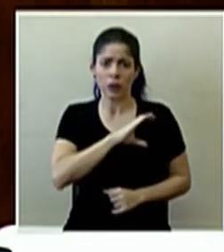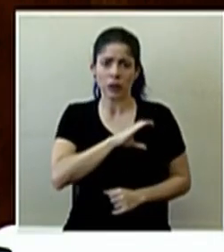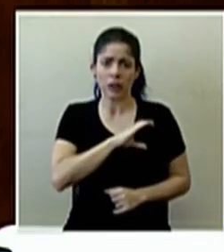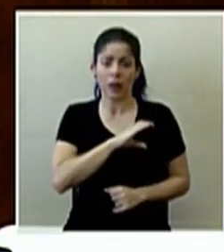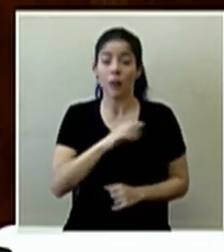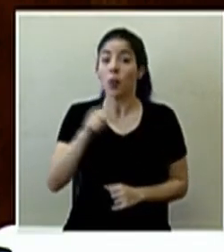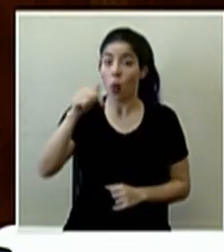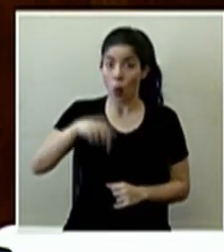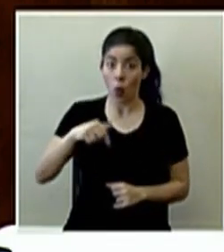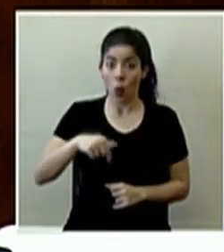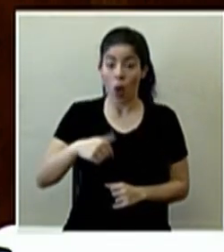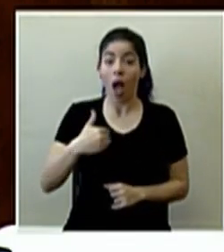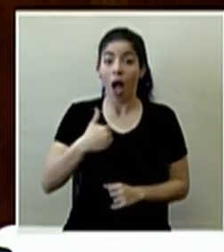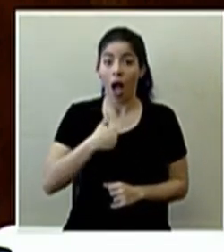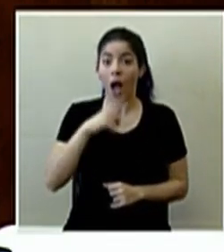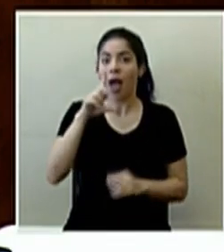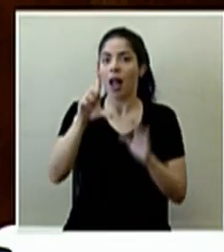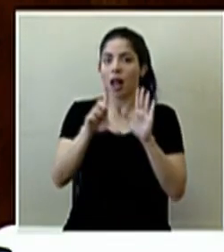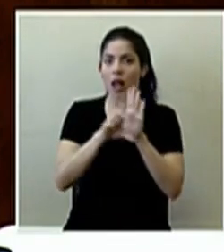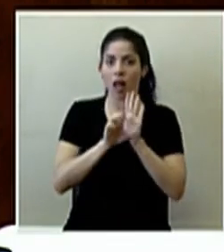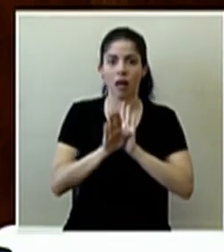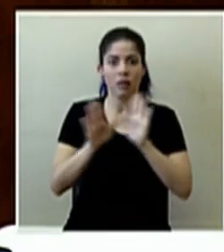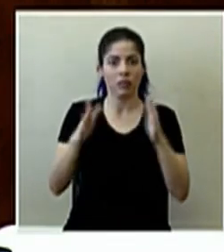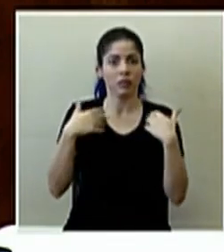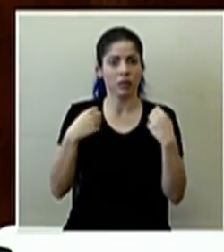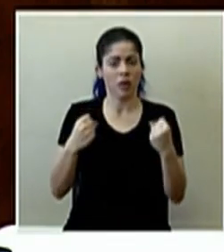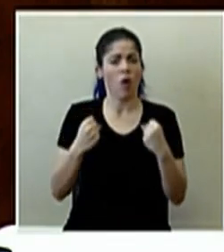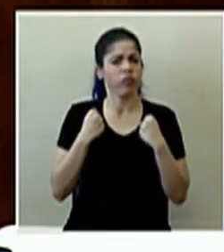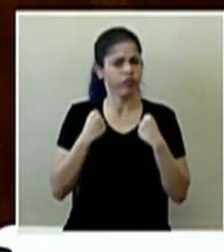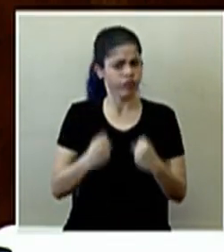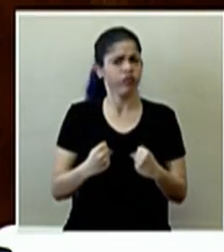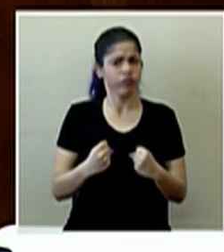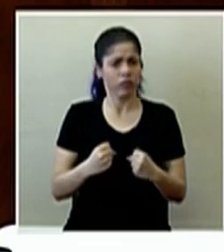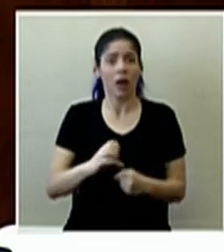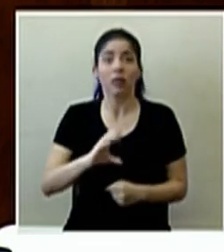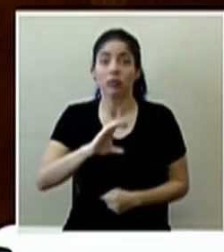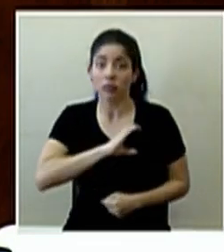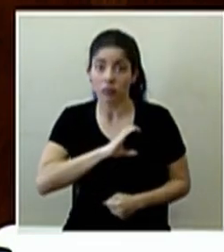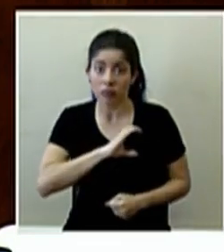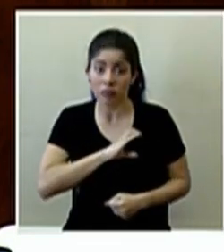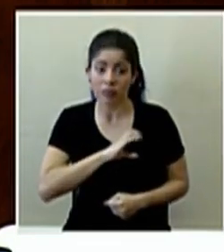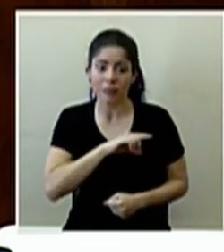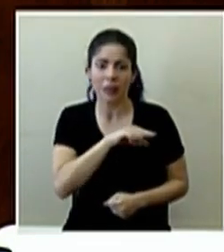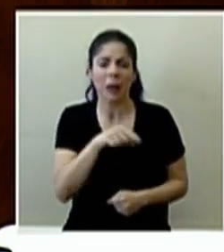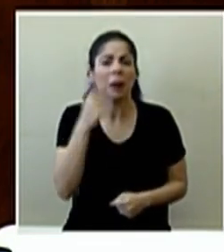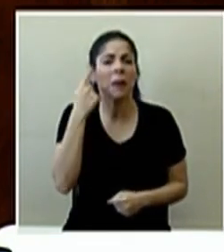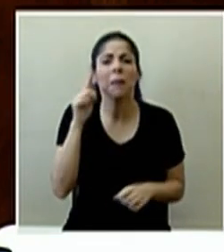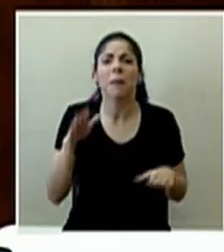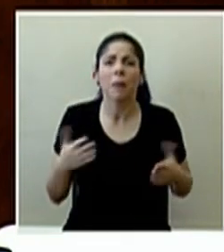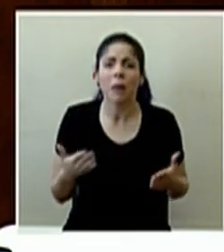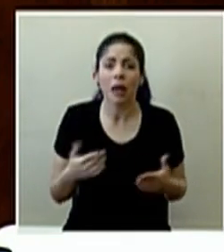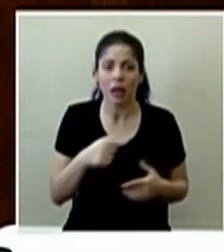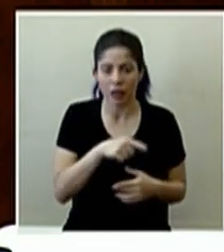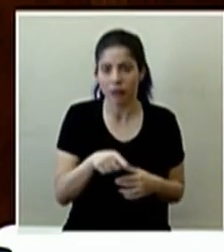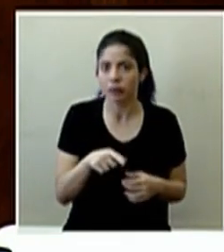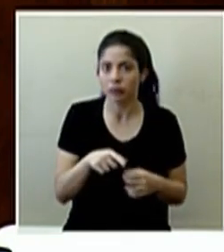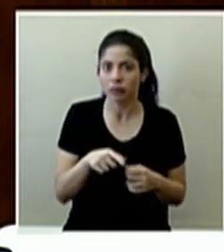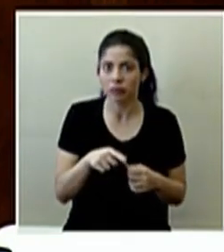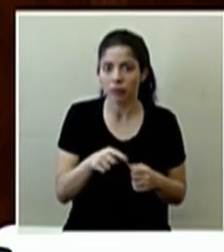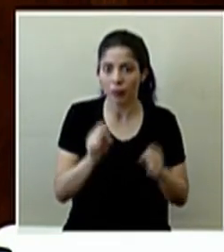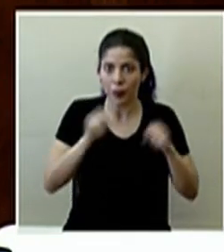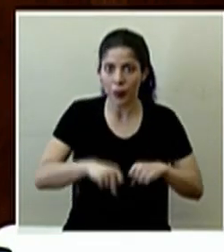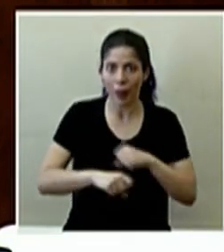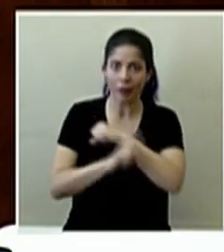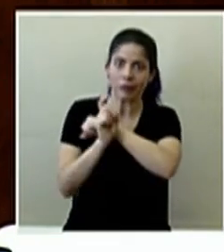decir, hoy tenemos una ley general de salud fuerte y tenemos a la fuerza pública para poder